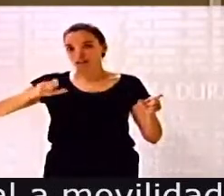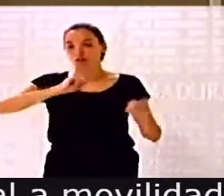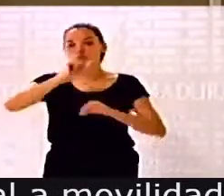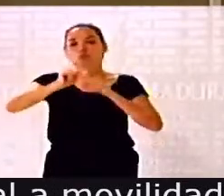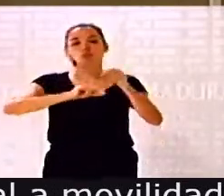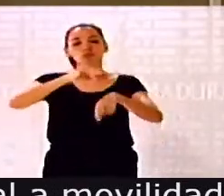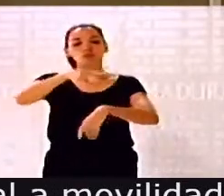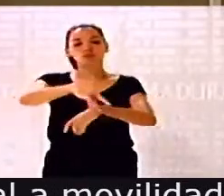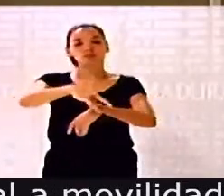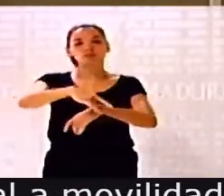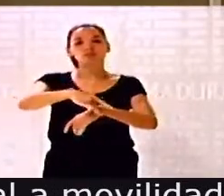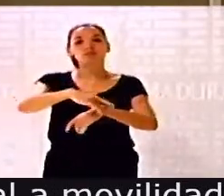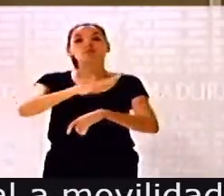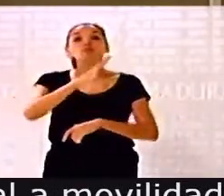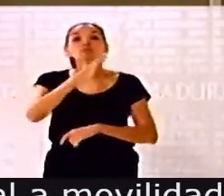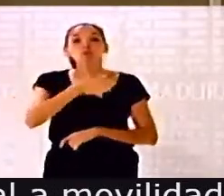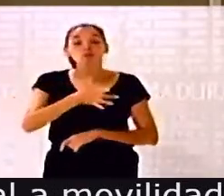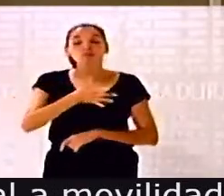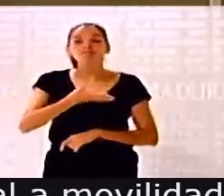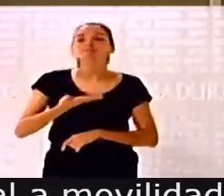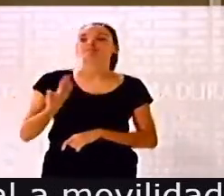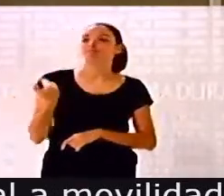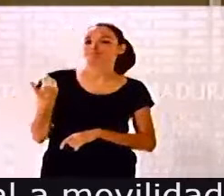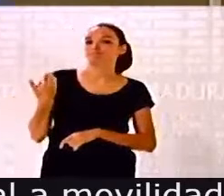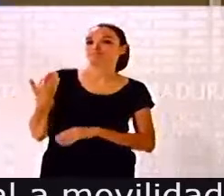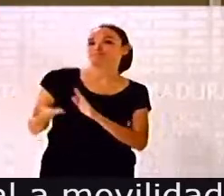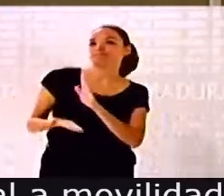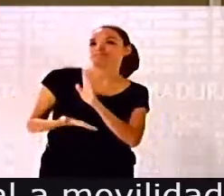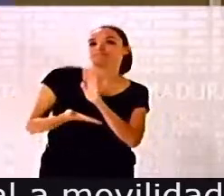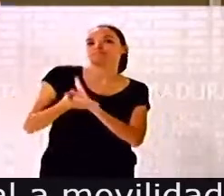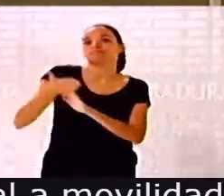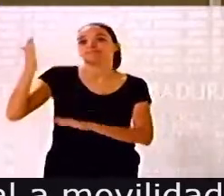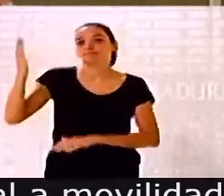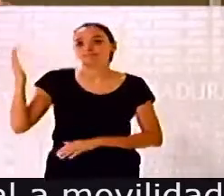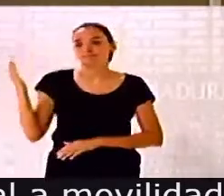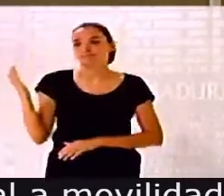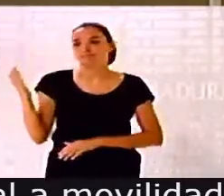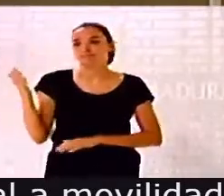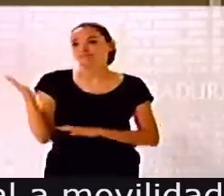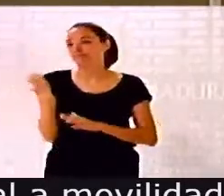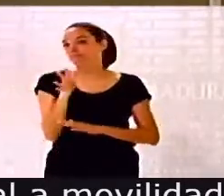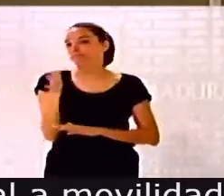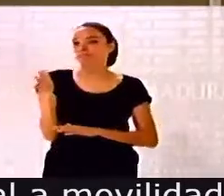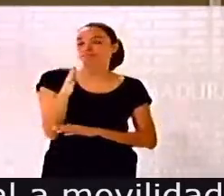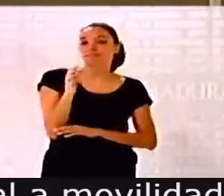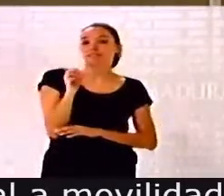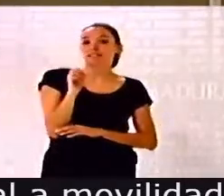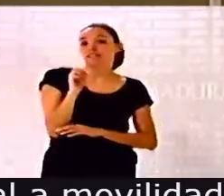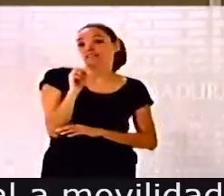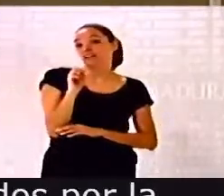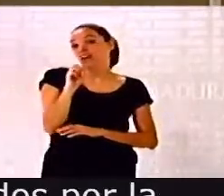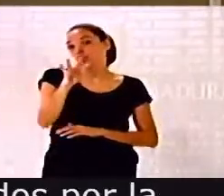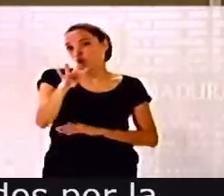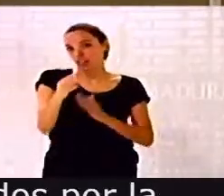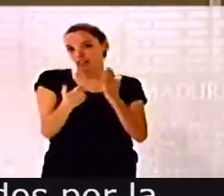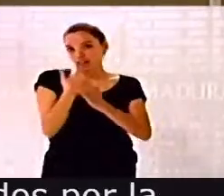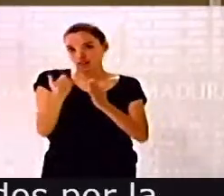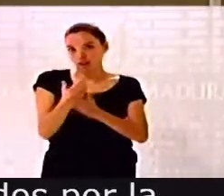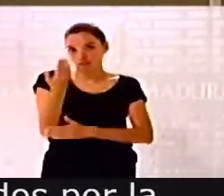contagiaron por la movilidad que se produjo hace aproximadamente entre 10 y 14 días.